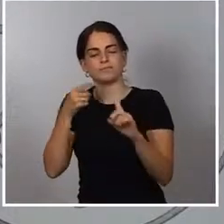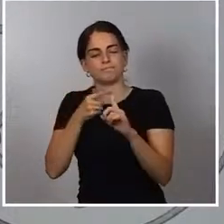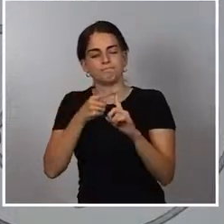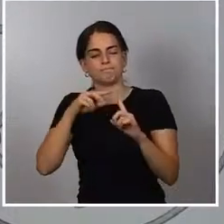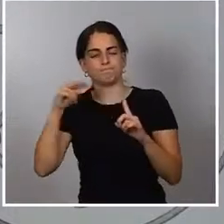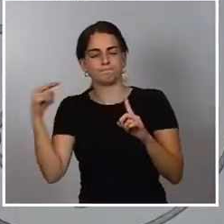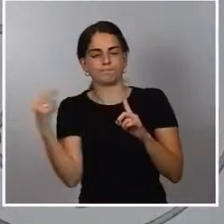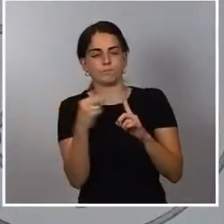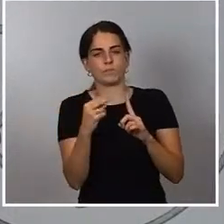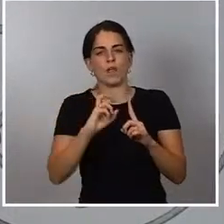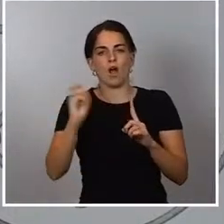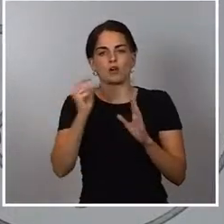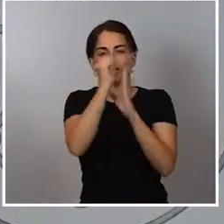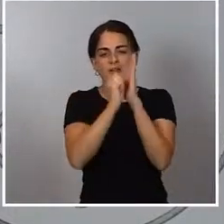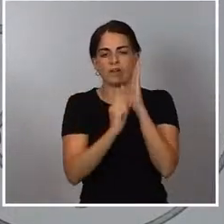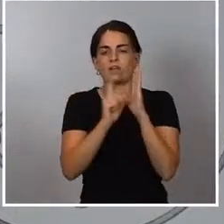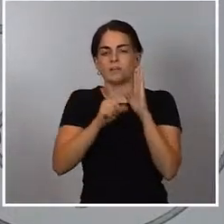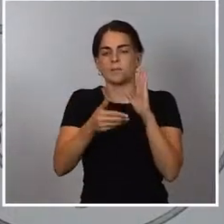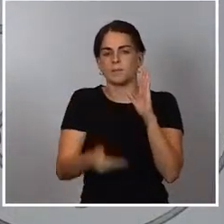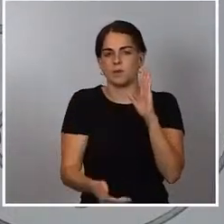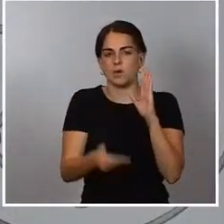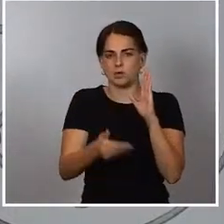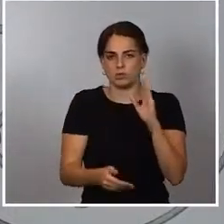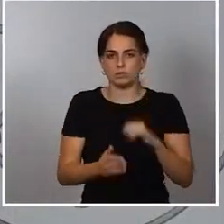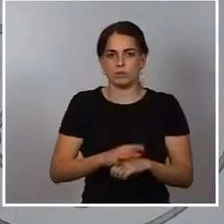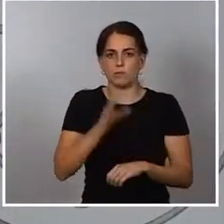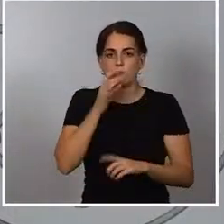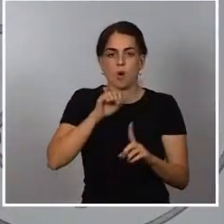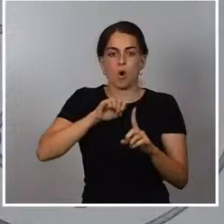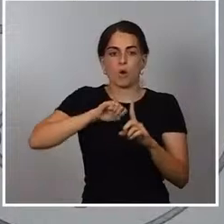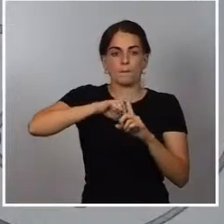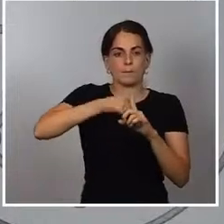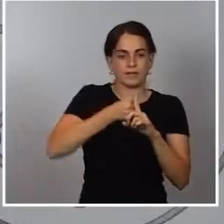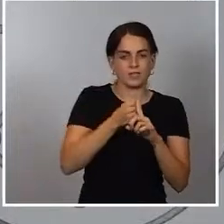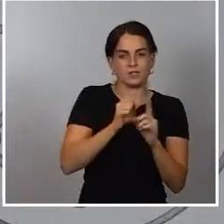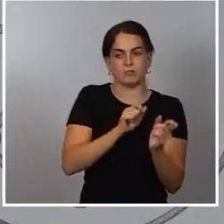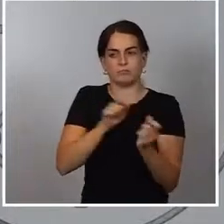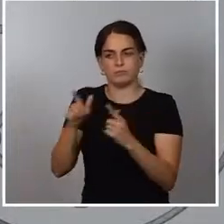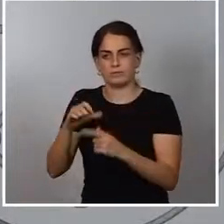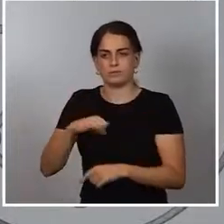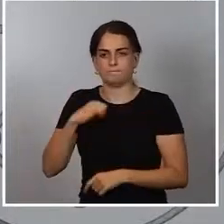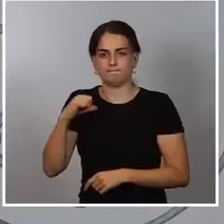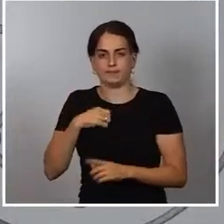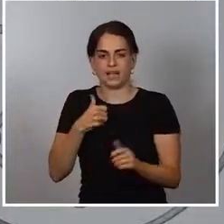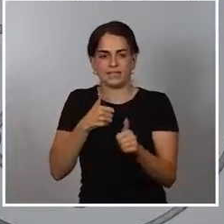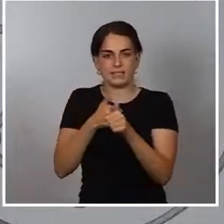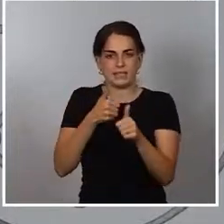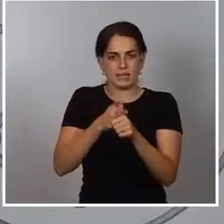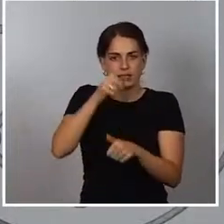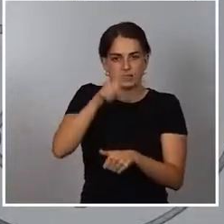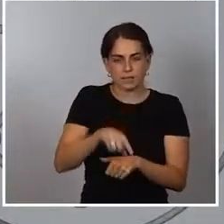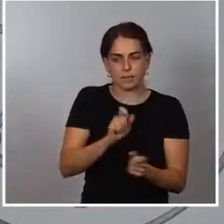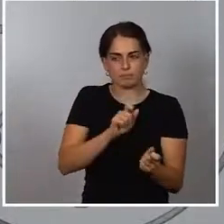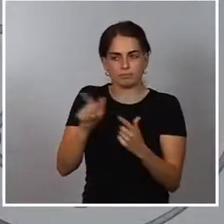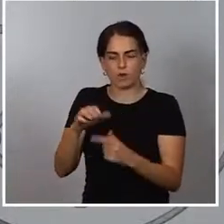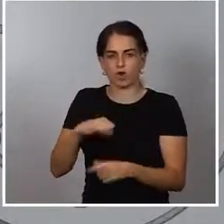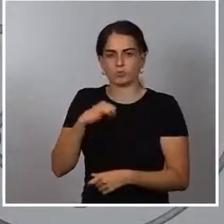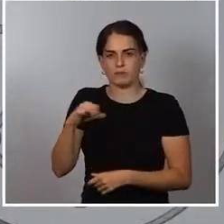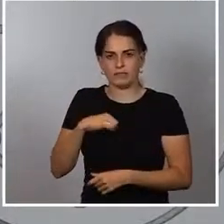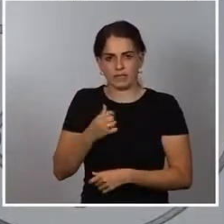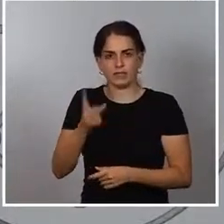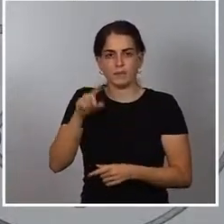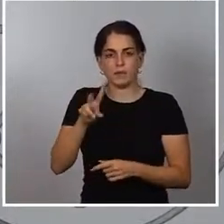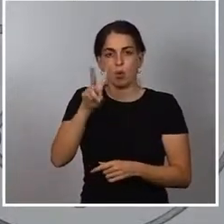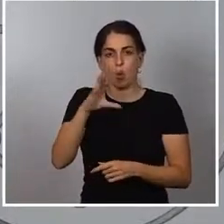muy importantes cuál es el caso de la presión asistencial la hospitalización especialmente la hospitalización en un sí que sabes que es uno de